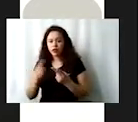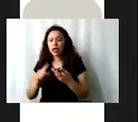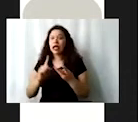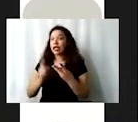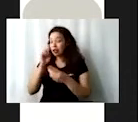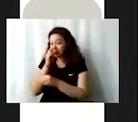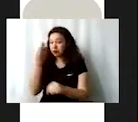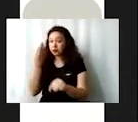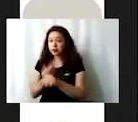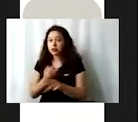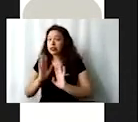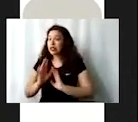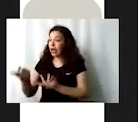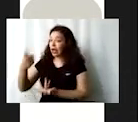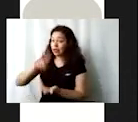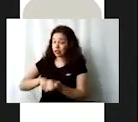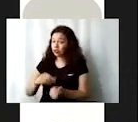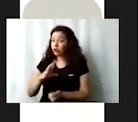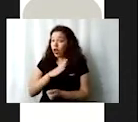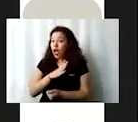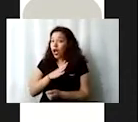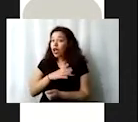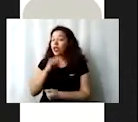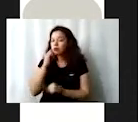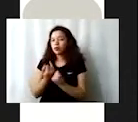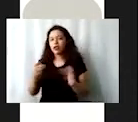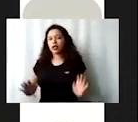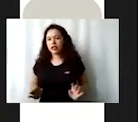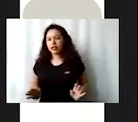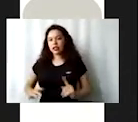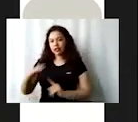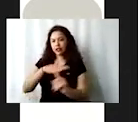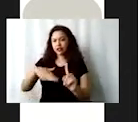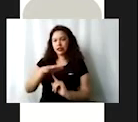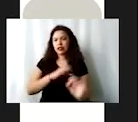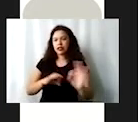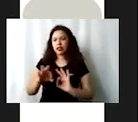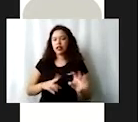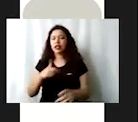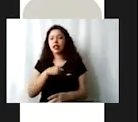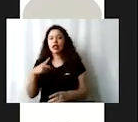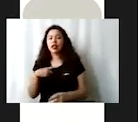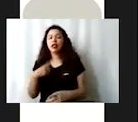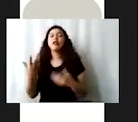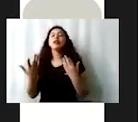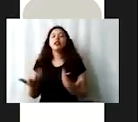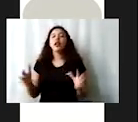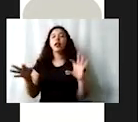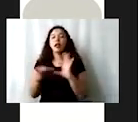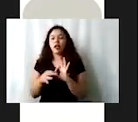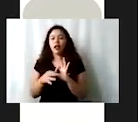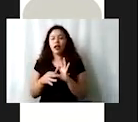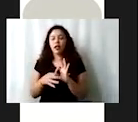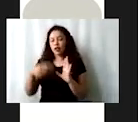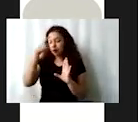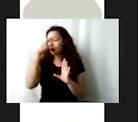responsabilidades implícitas y las condiciones de trabajo que debieran cumplir con este